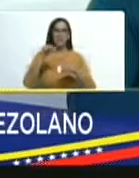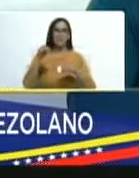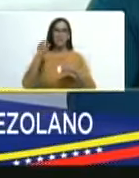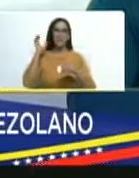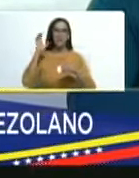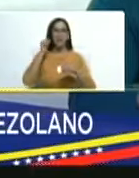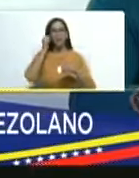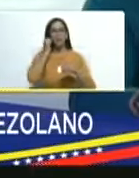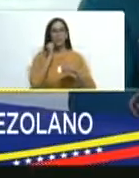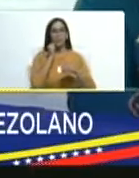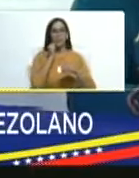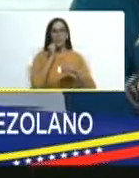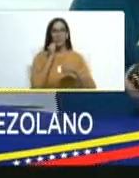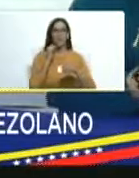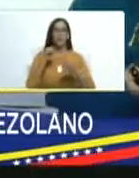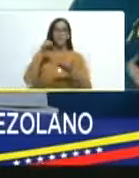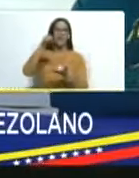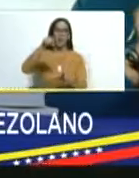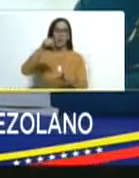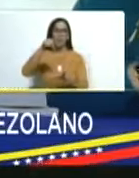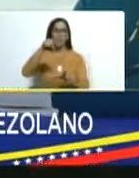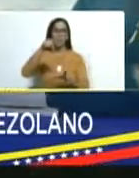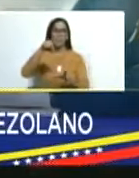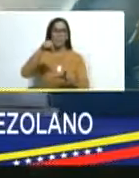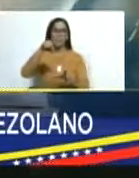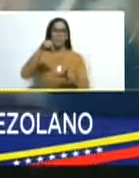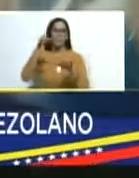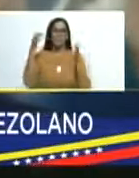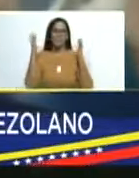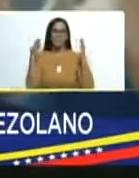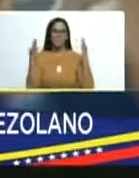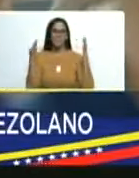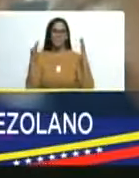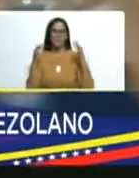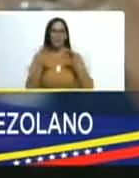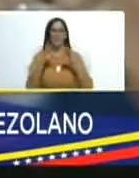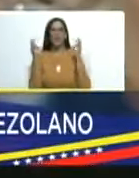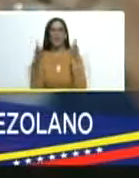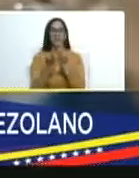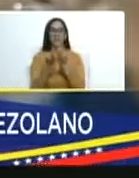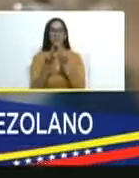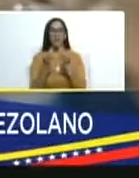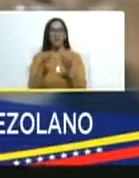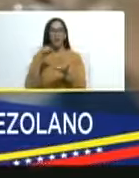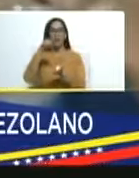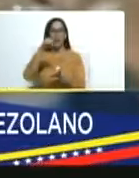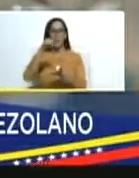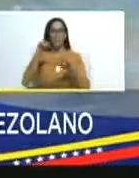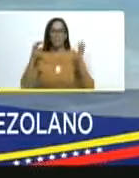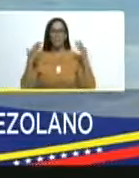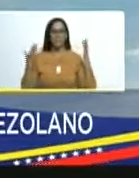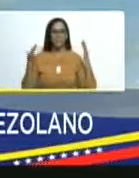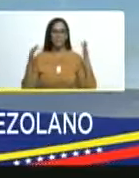Sucre, pues. Para los CLAP. Para las familias de los CLAP.